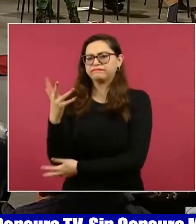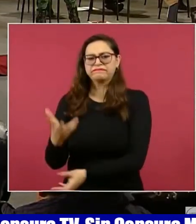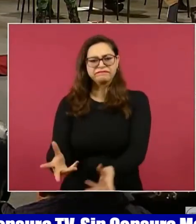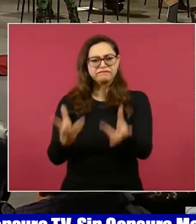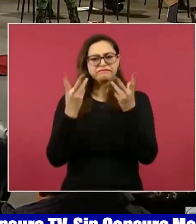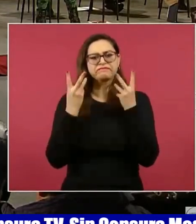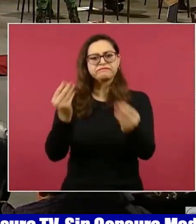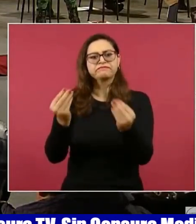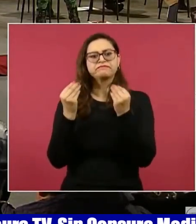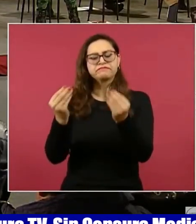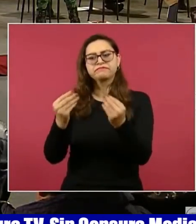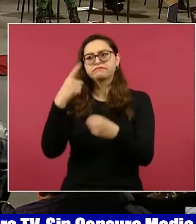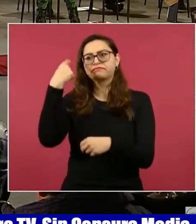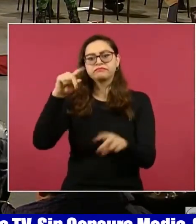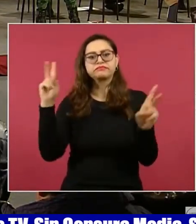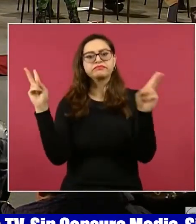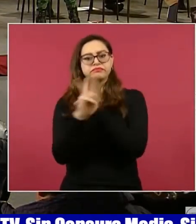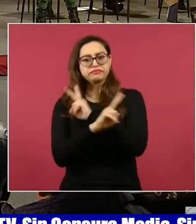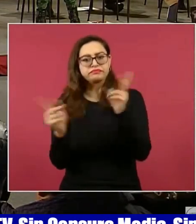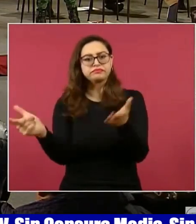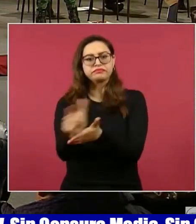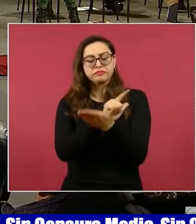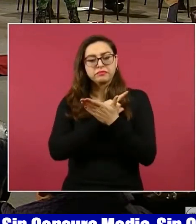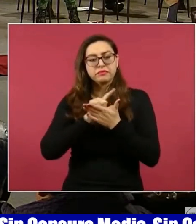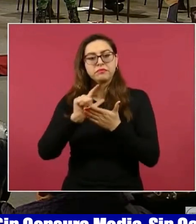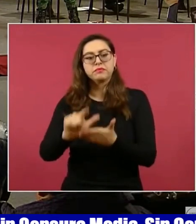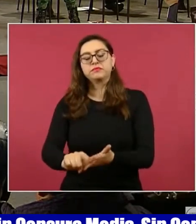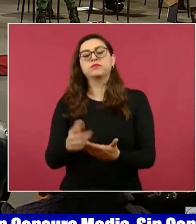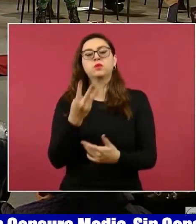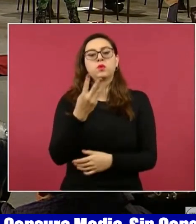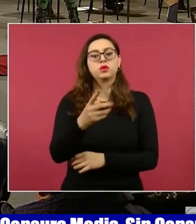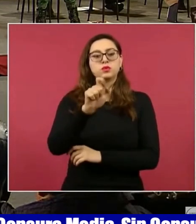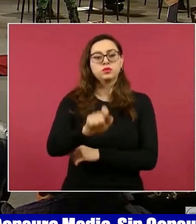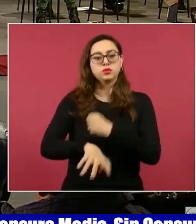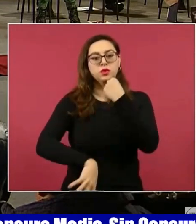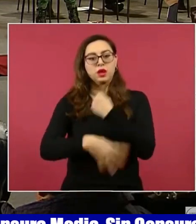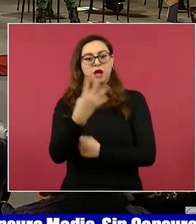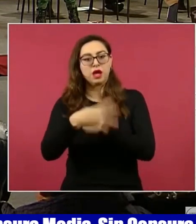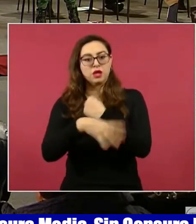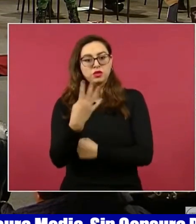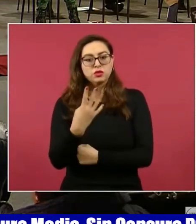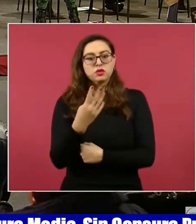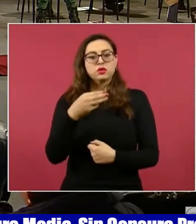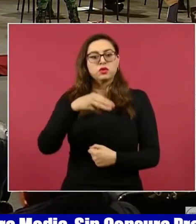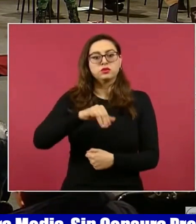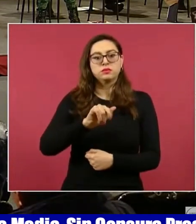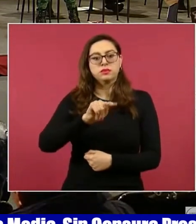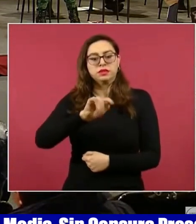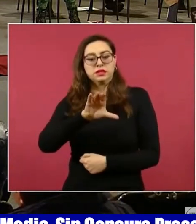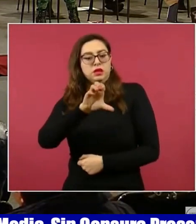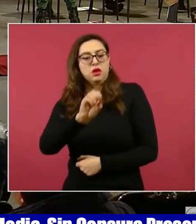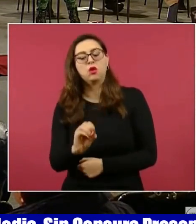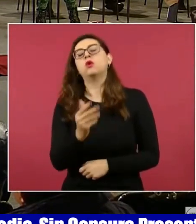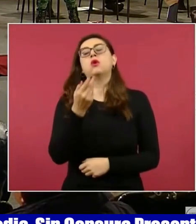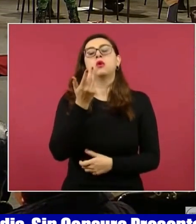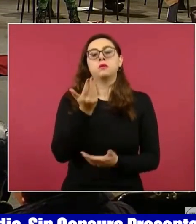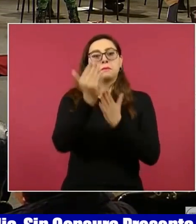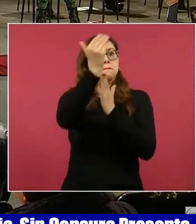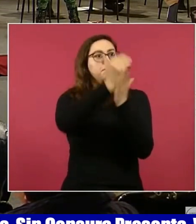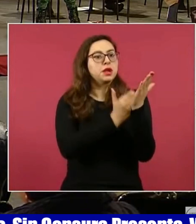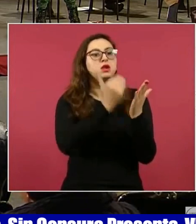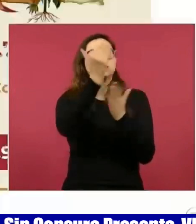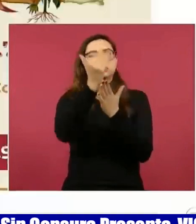el caso de áreas naturales protegidas de cuatro punto catorce millones de toneladas de dióxido de carbono equivalente y para áreas de